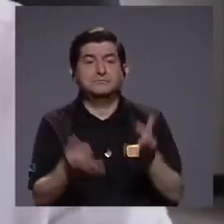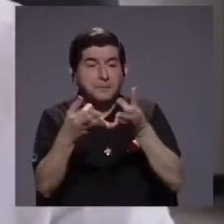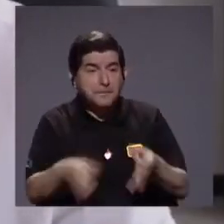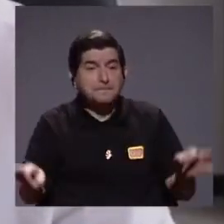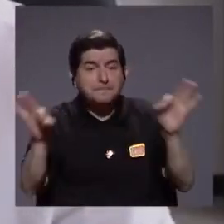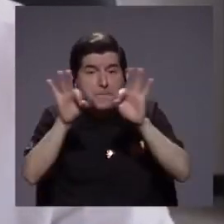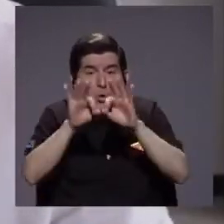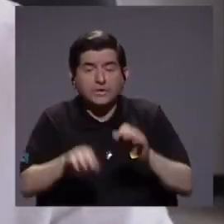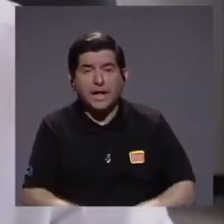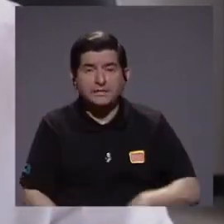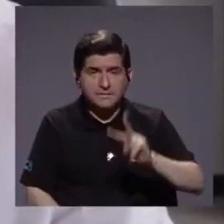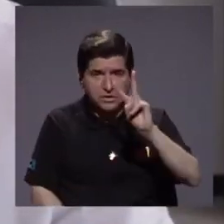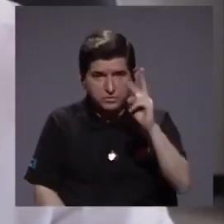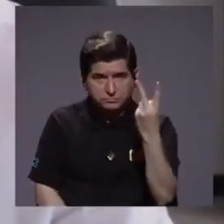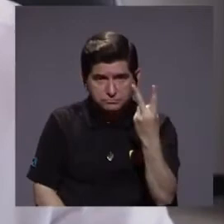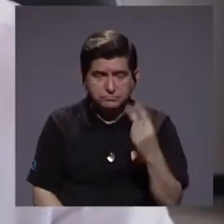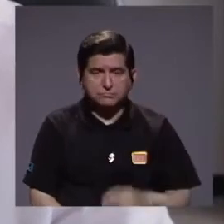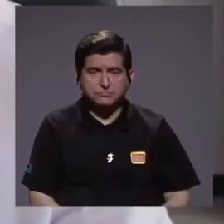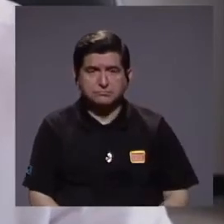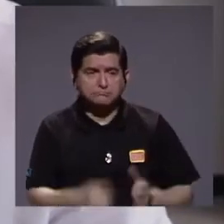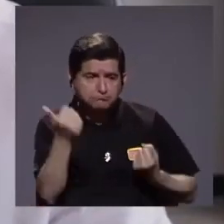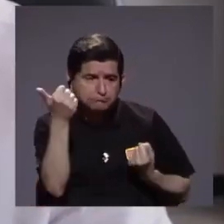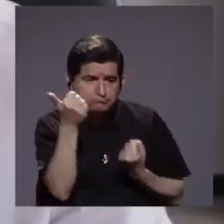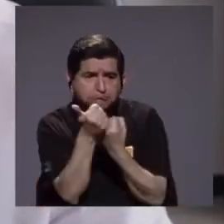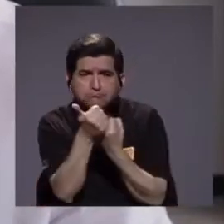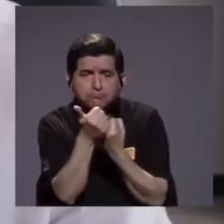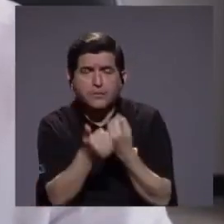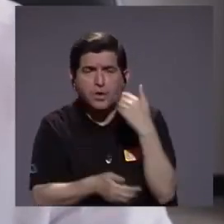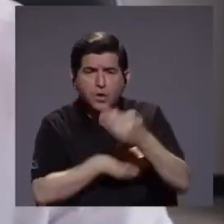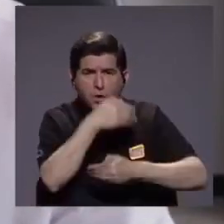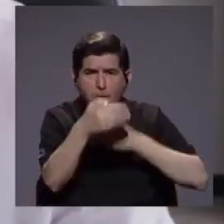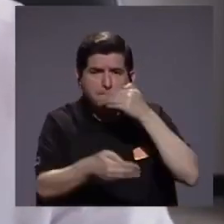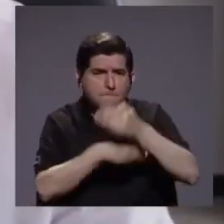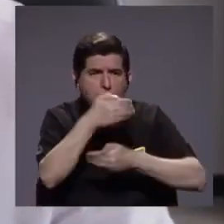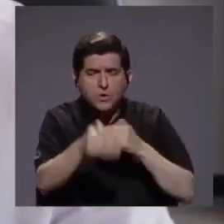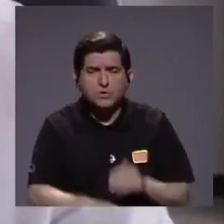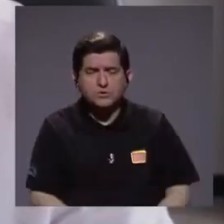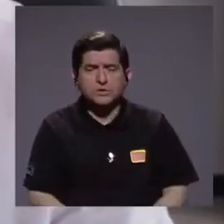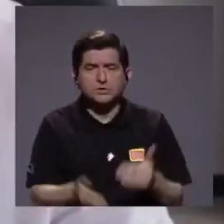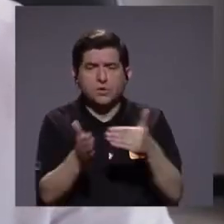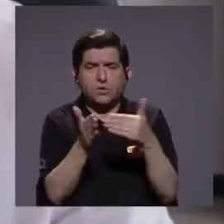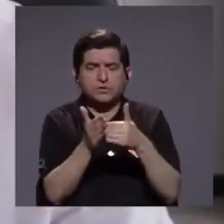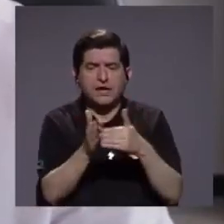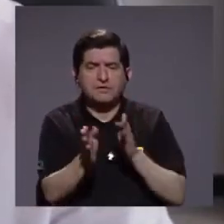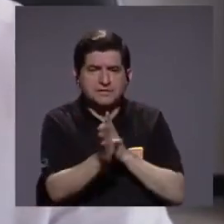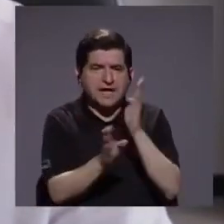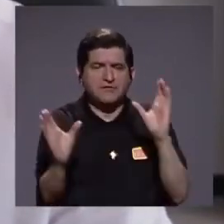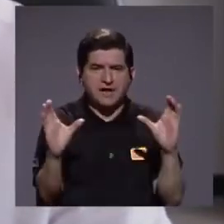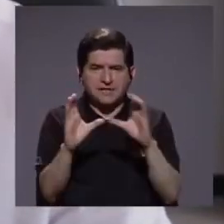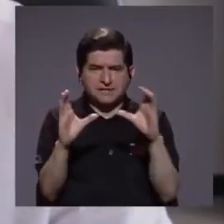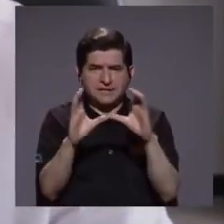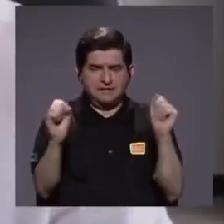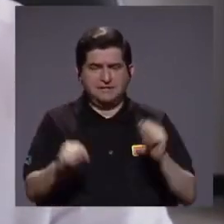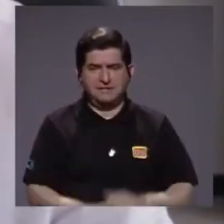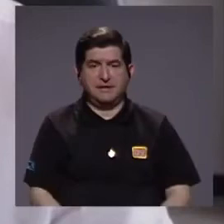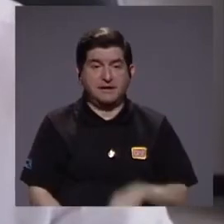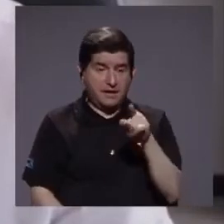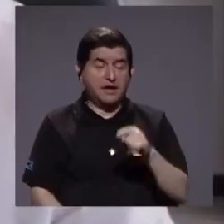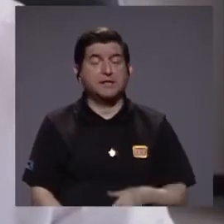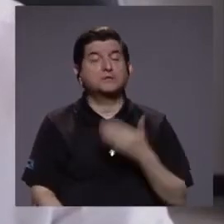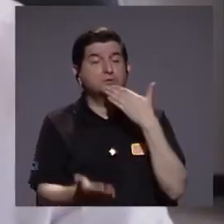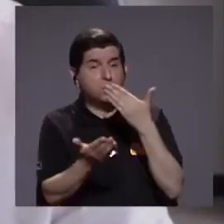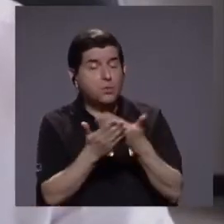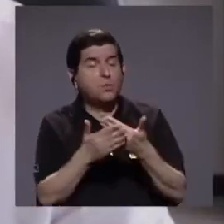importante también, en segundo lugar, apoyar los procesos de reacreditación de las carreras. Yo creo que eso es un buen logro, pero